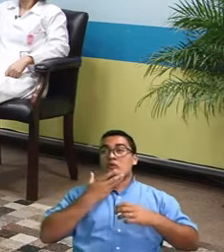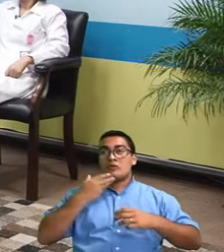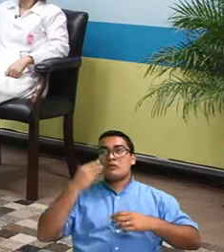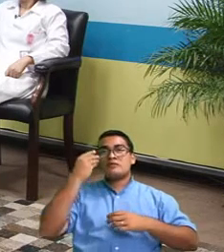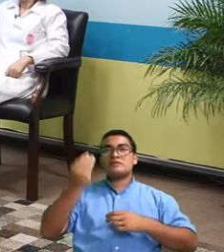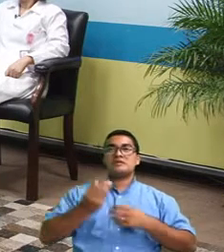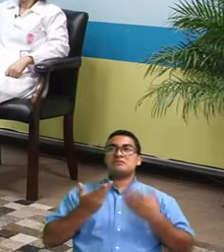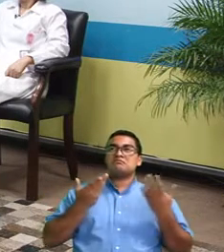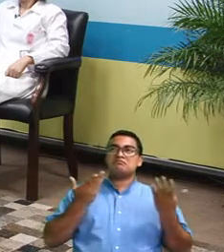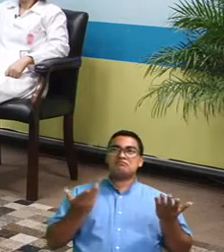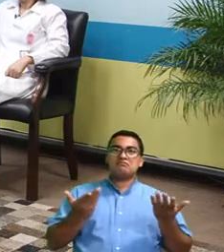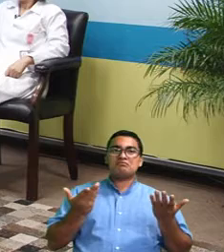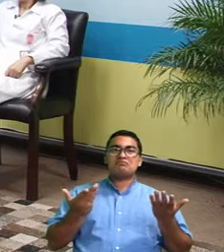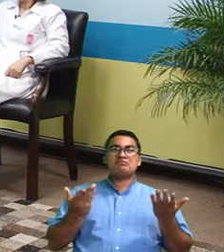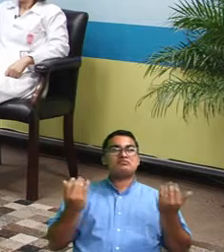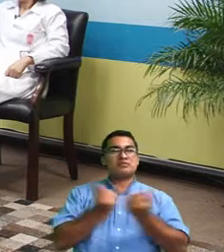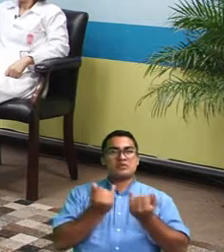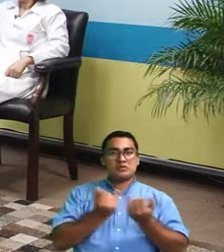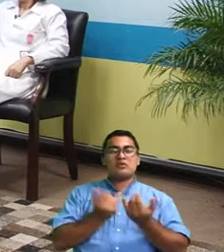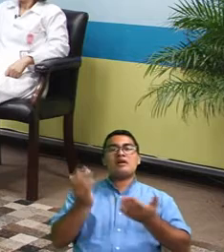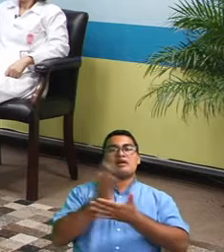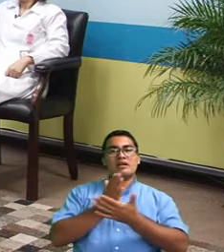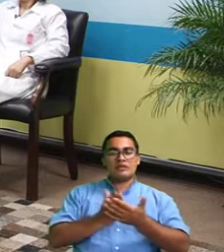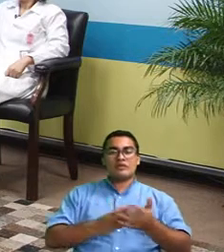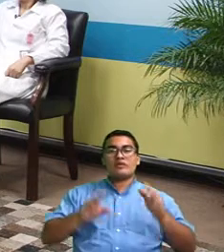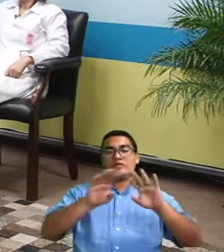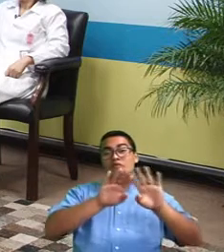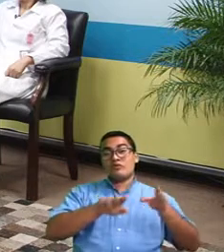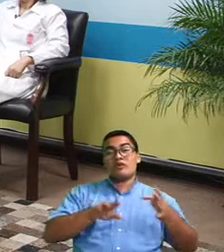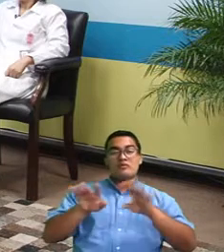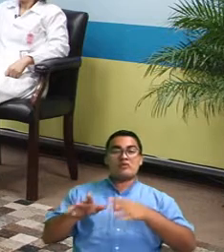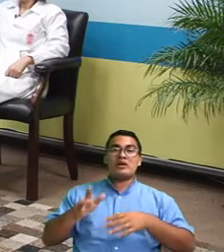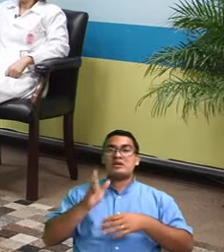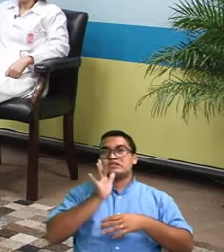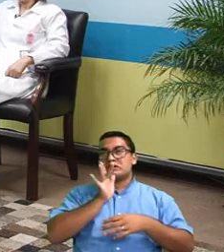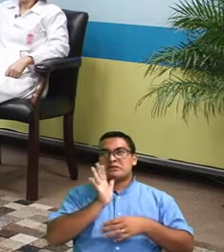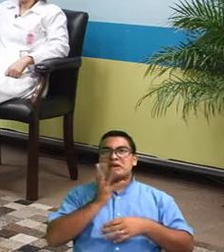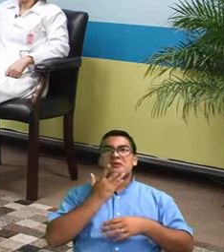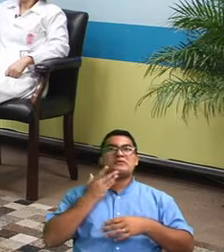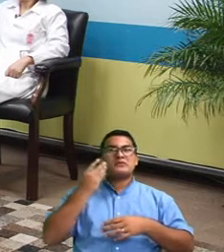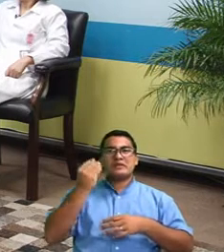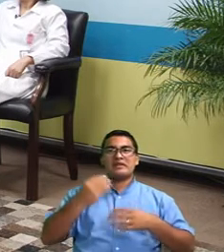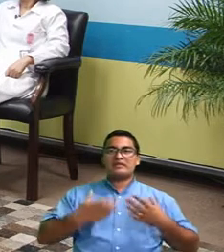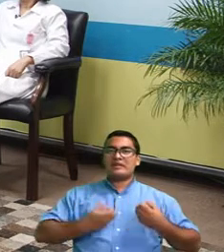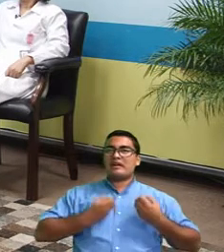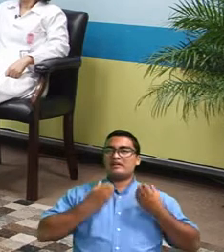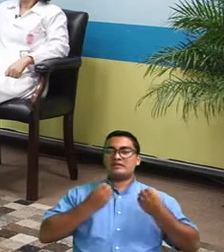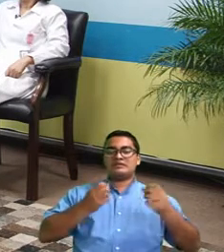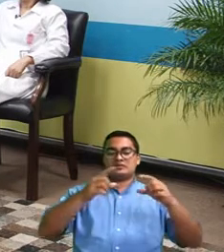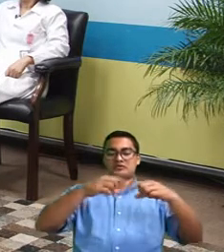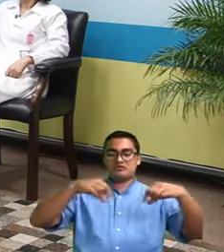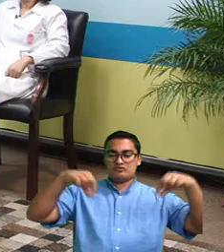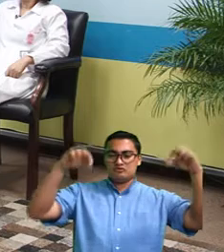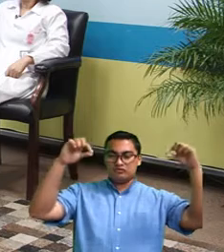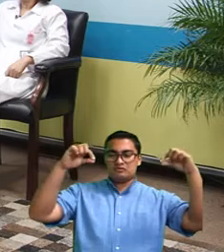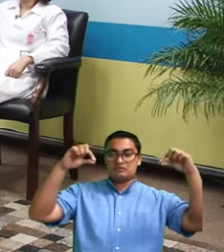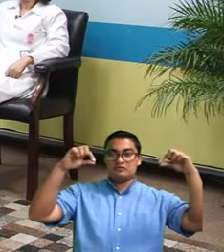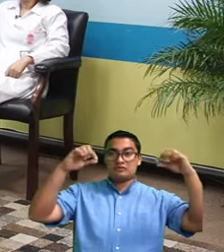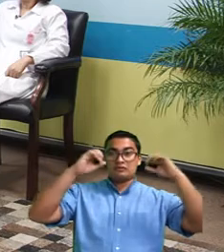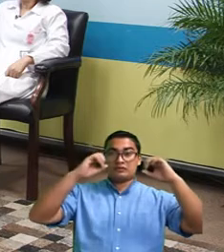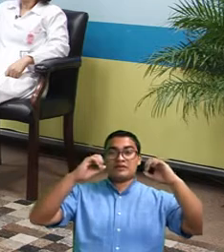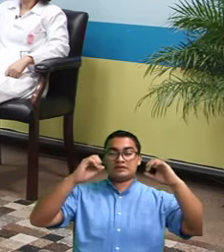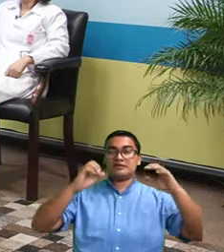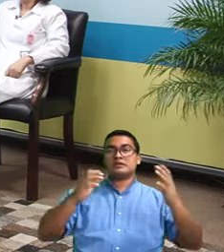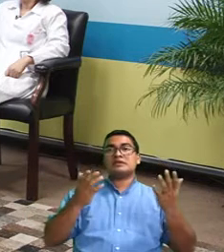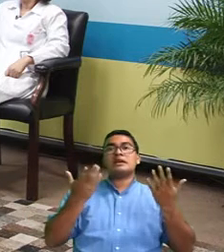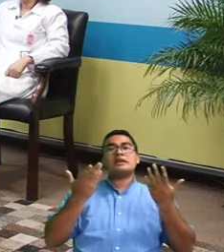jóvenes, incluso pueden haber adolescentes que están afectadas por este tipo de cáncer. El cáncer cervicuterino generalmente se presenta